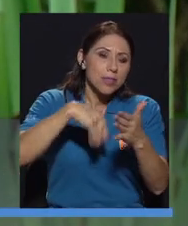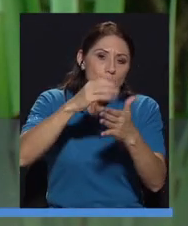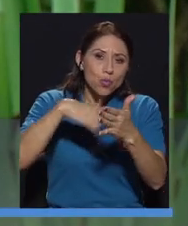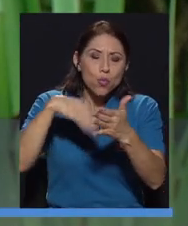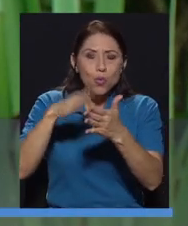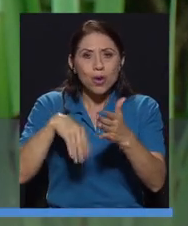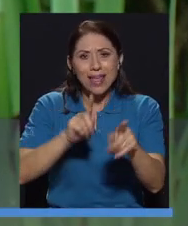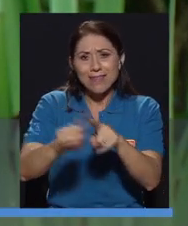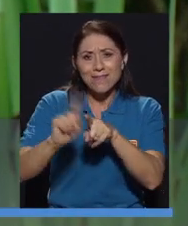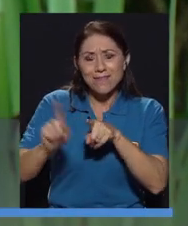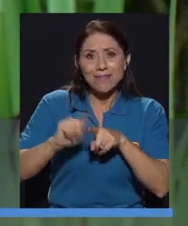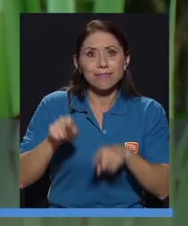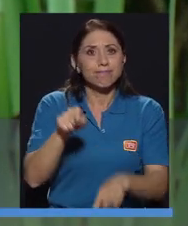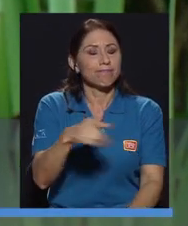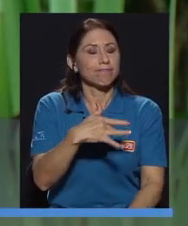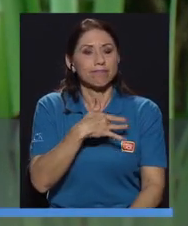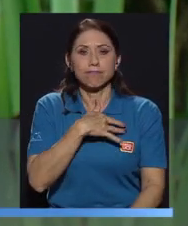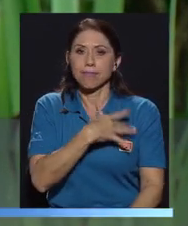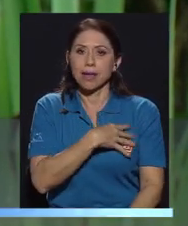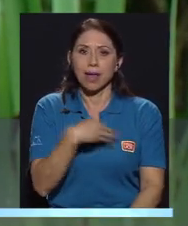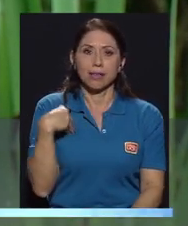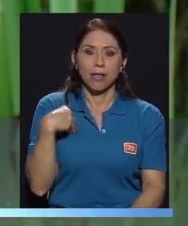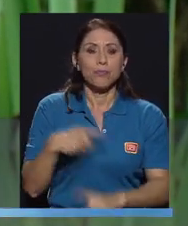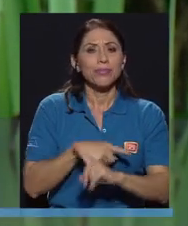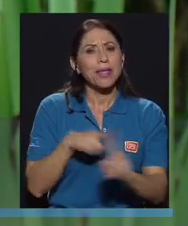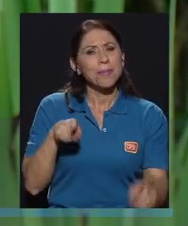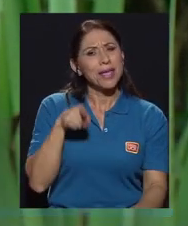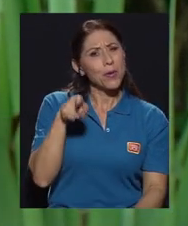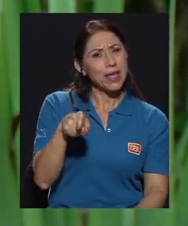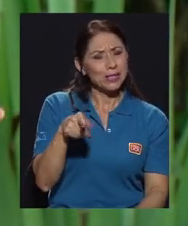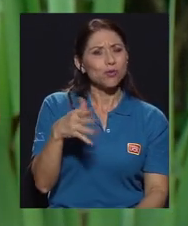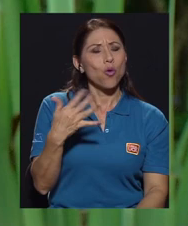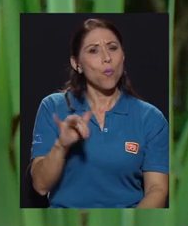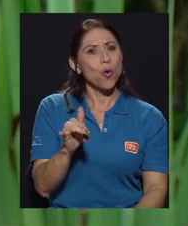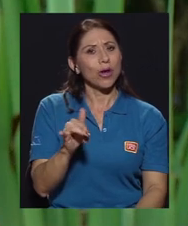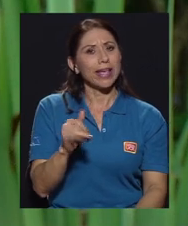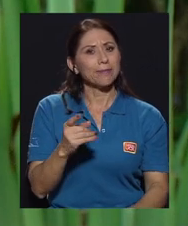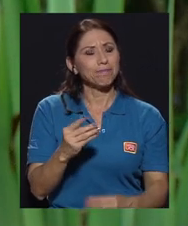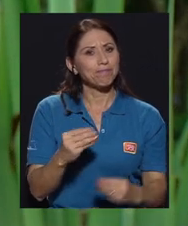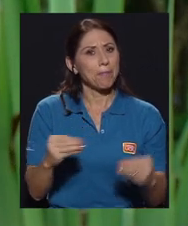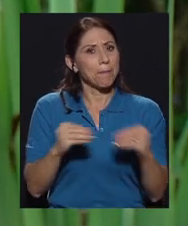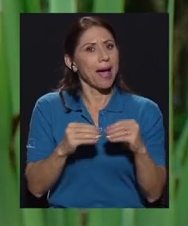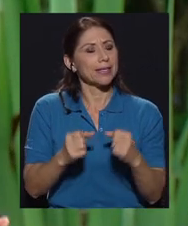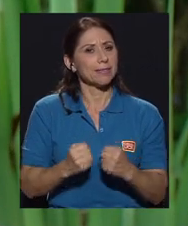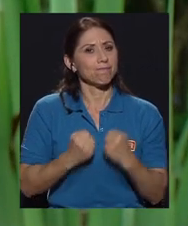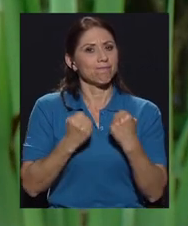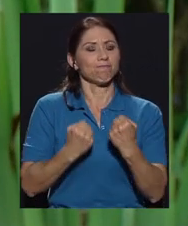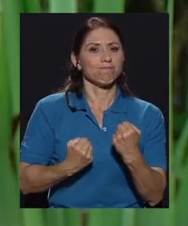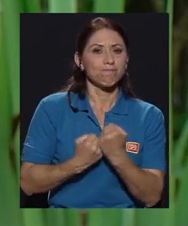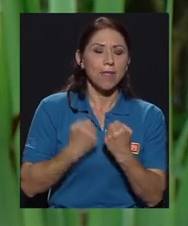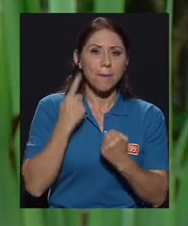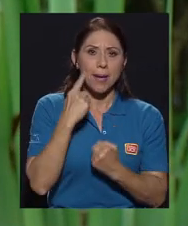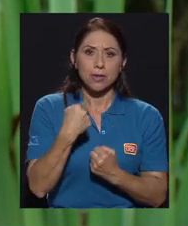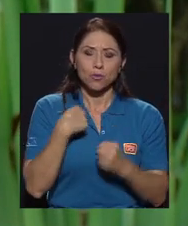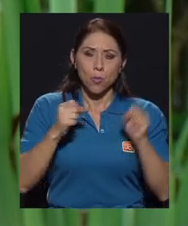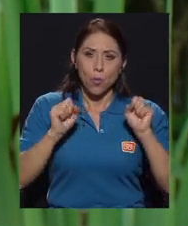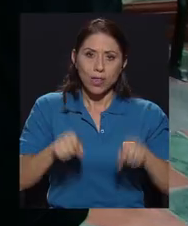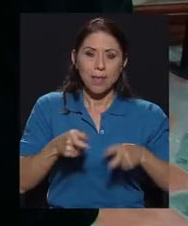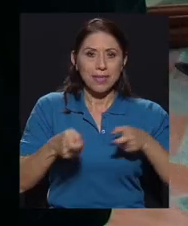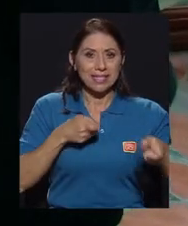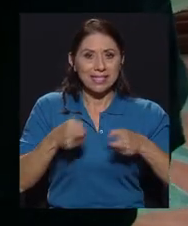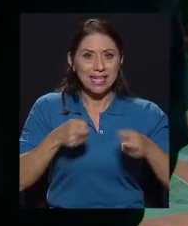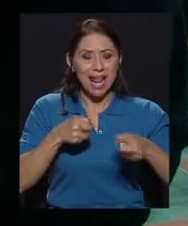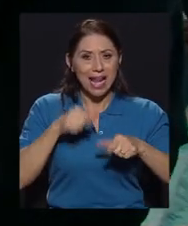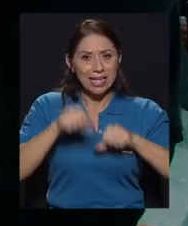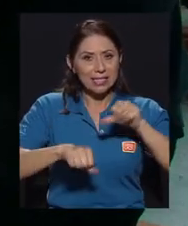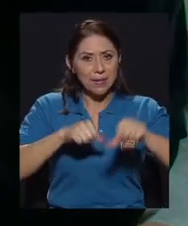artesanía, todo eso a mí me ha encantado. Pero eso como que me reafirmó más para poder administrar